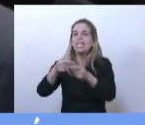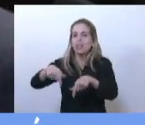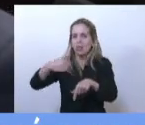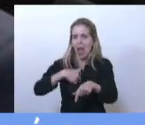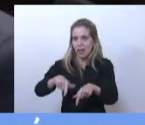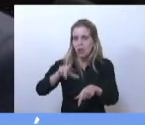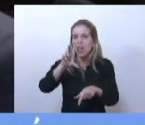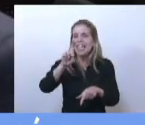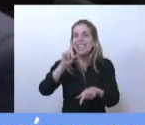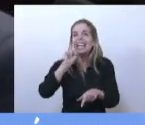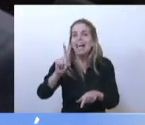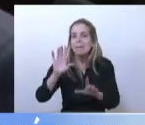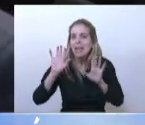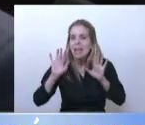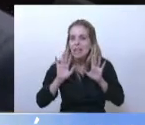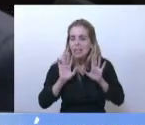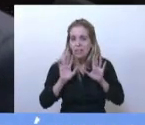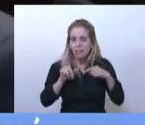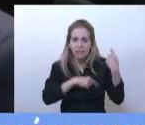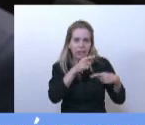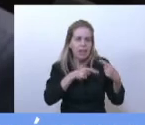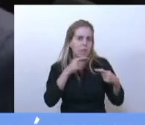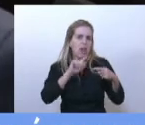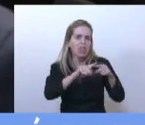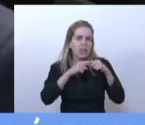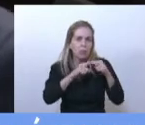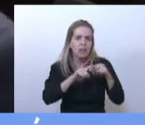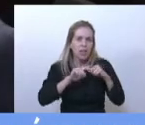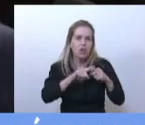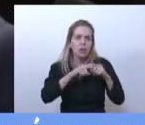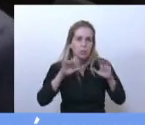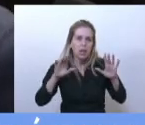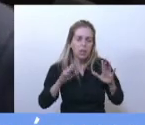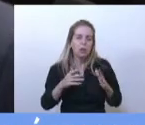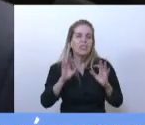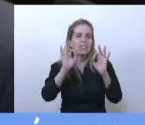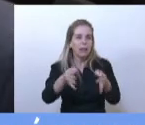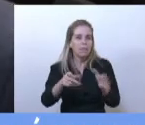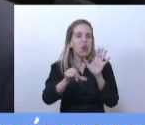en estas discusiones estamos y por supuesto que las leyes no son perfectas